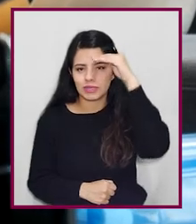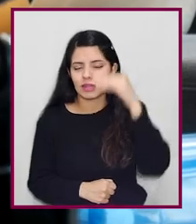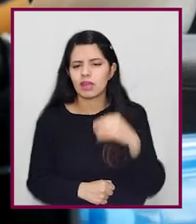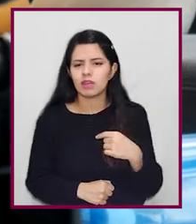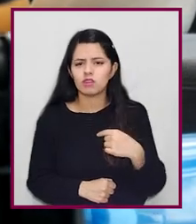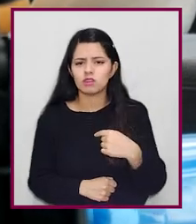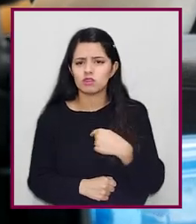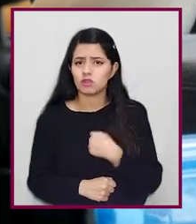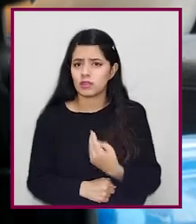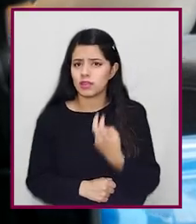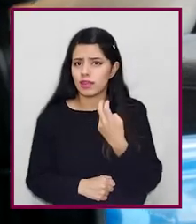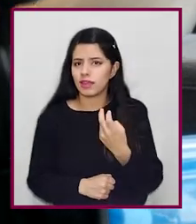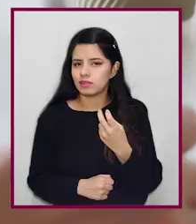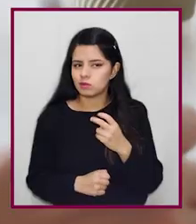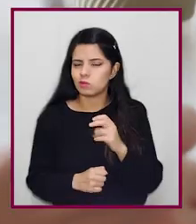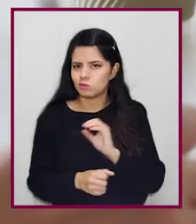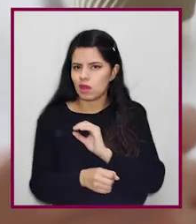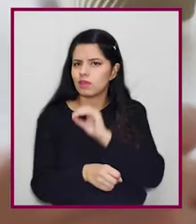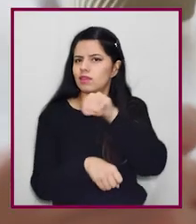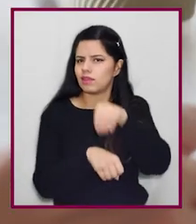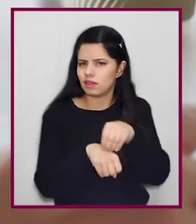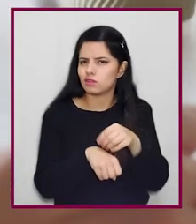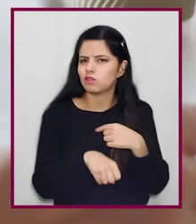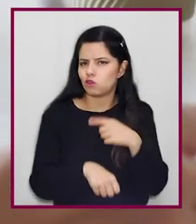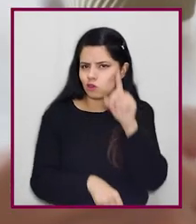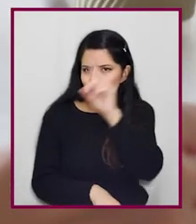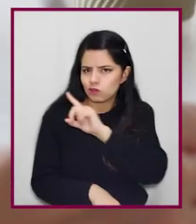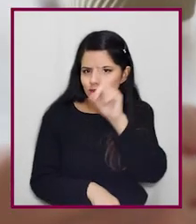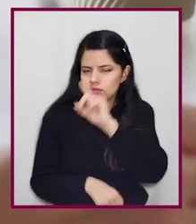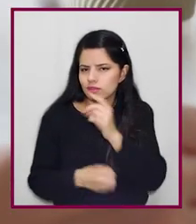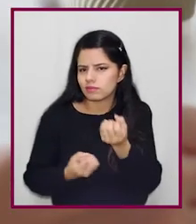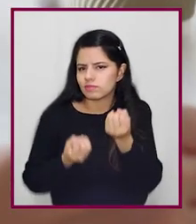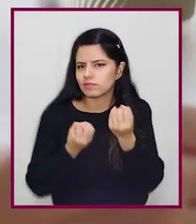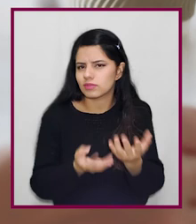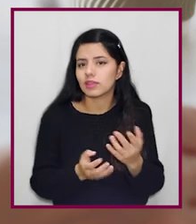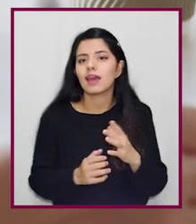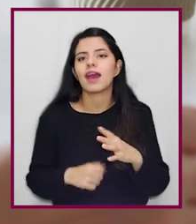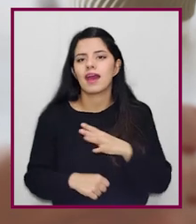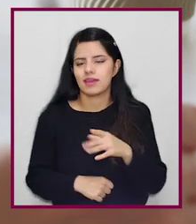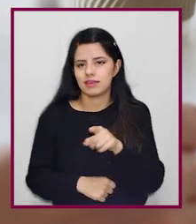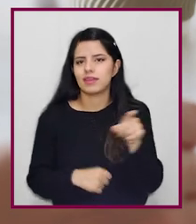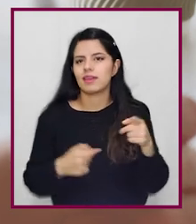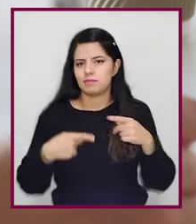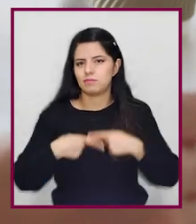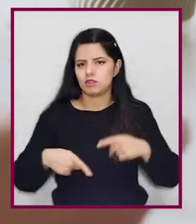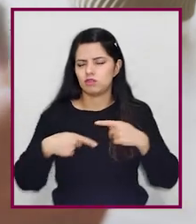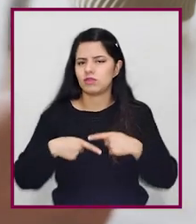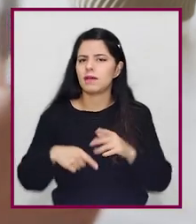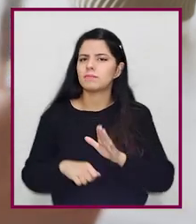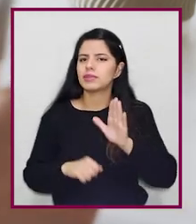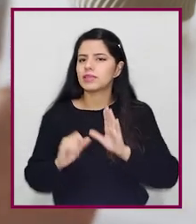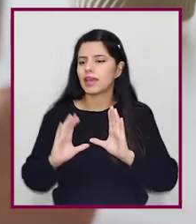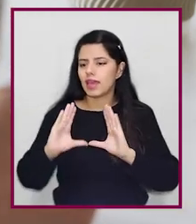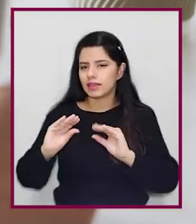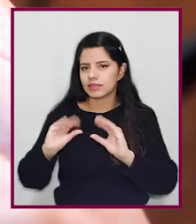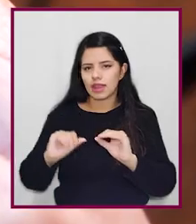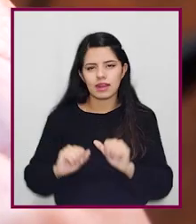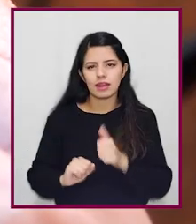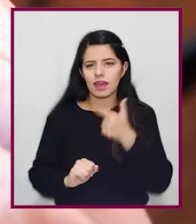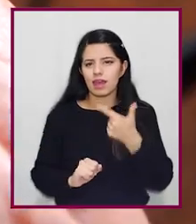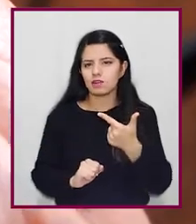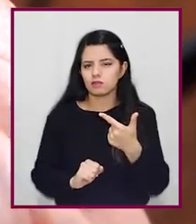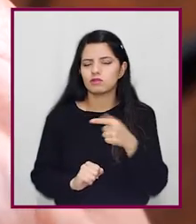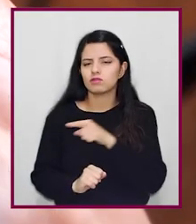hemos aportado a esta gran comunidad de usuarios que colocan materiales donde tratan de enseñarle algo a alguien de